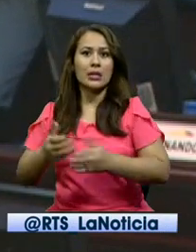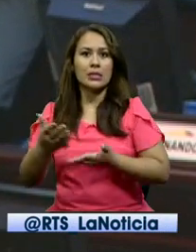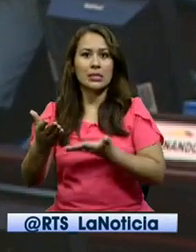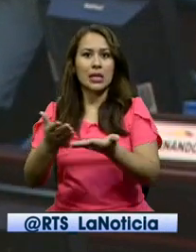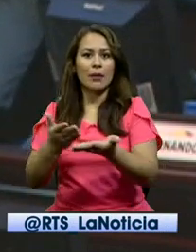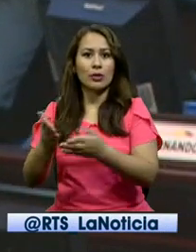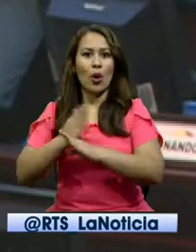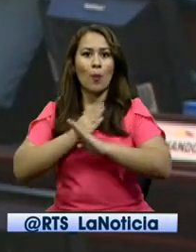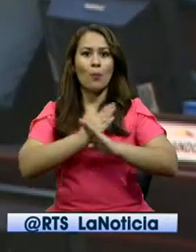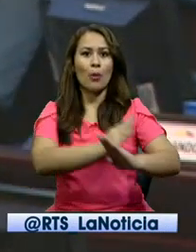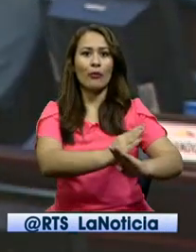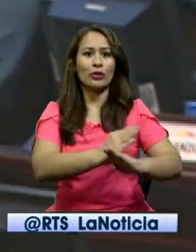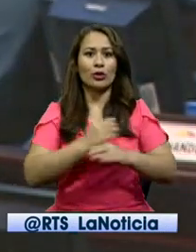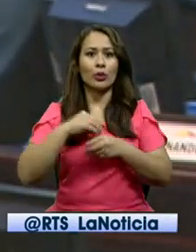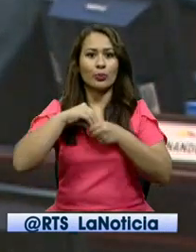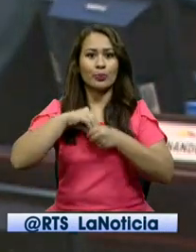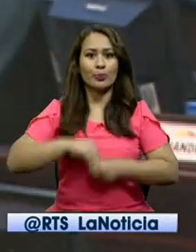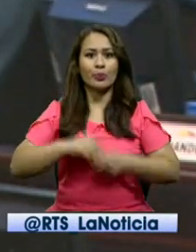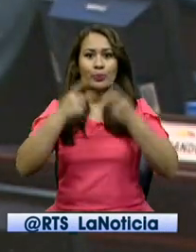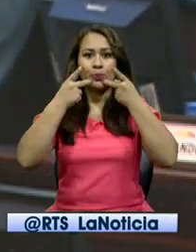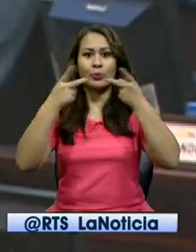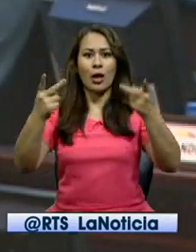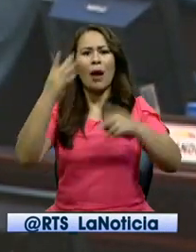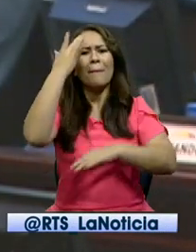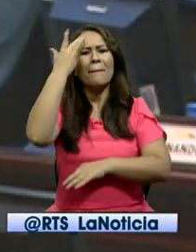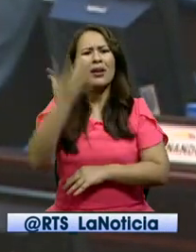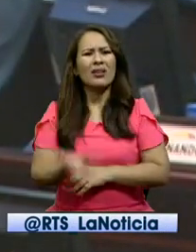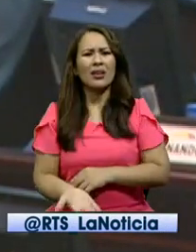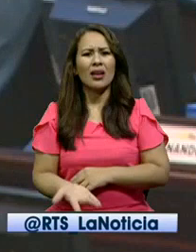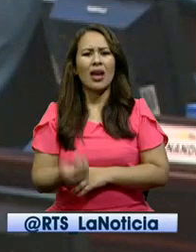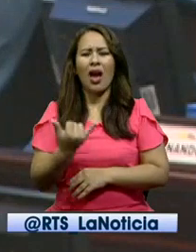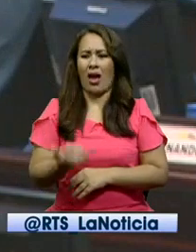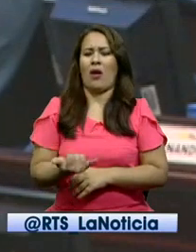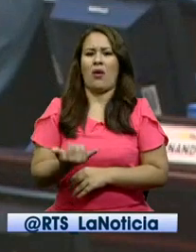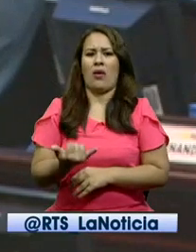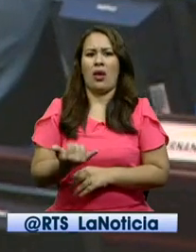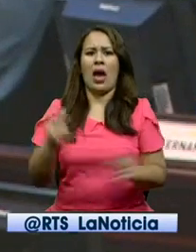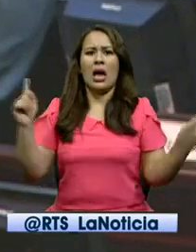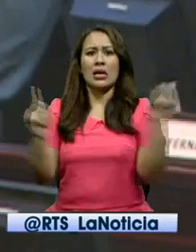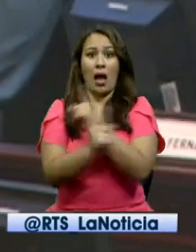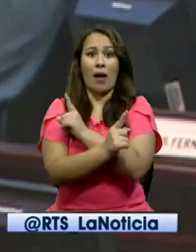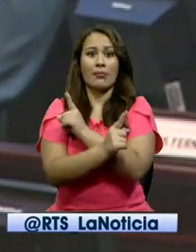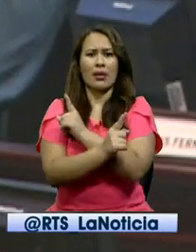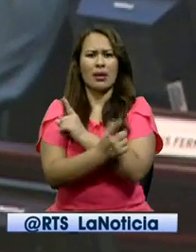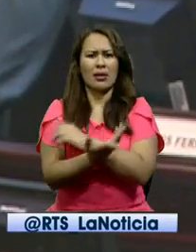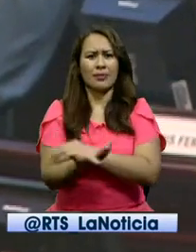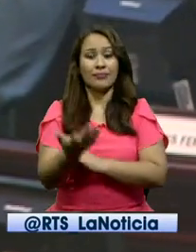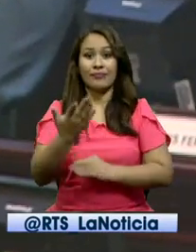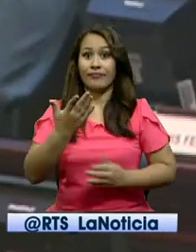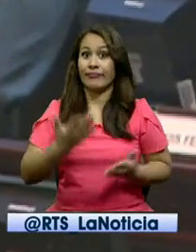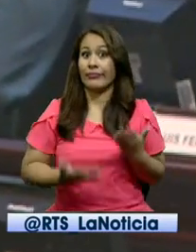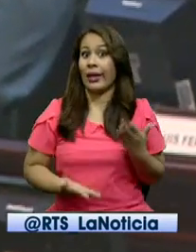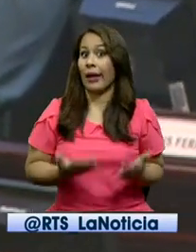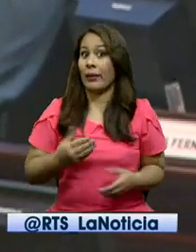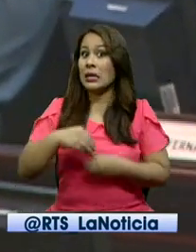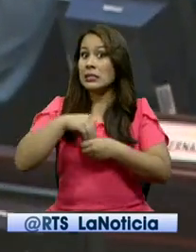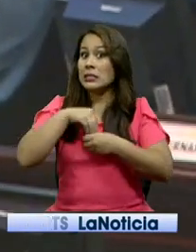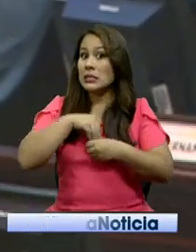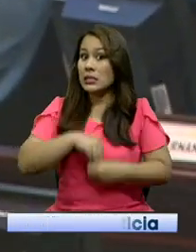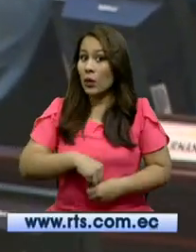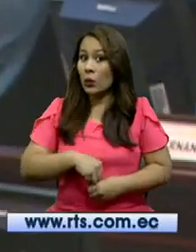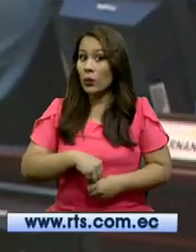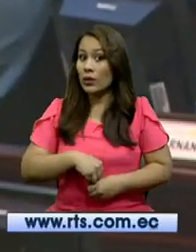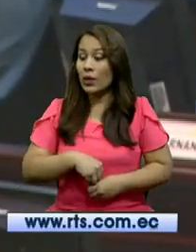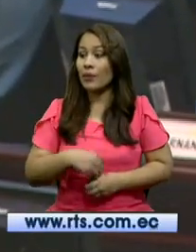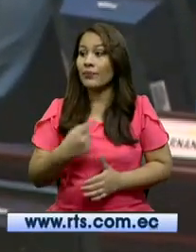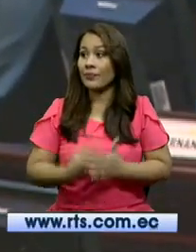servicio de protección pública. ¿Cuál es la razón? ¿Es que acaso la seguridad